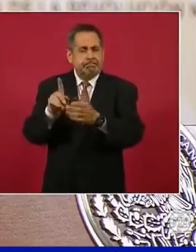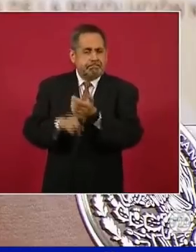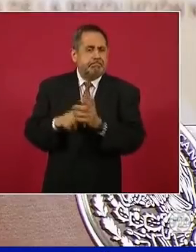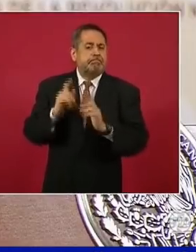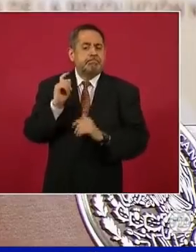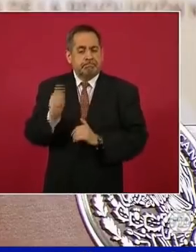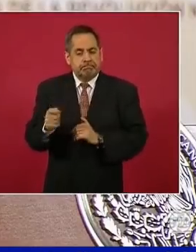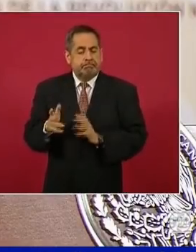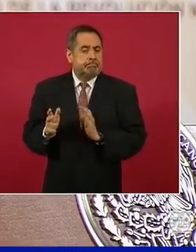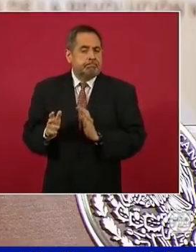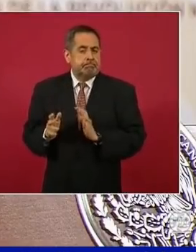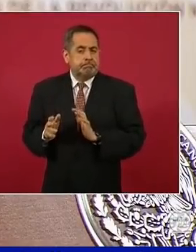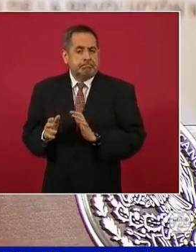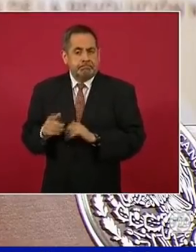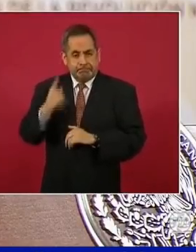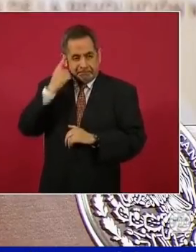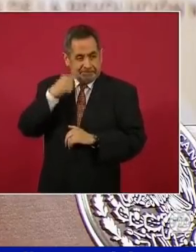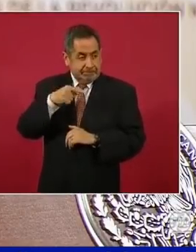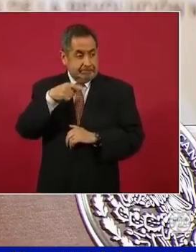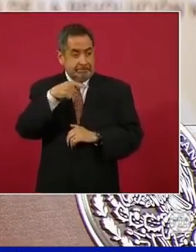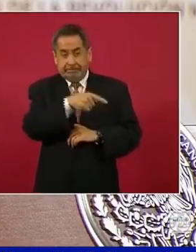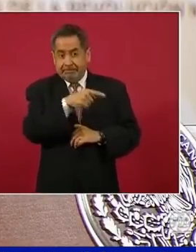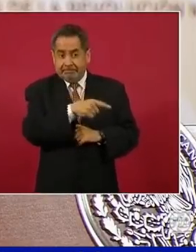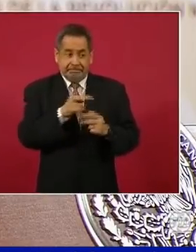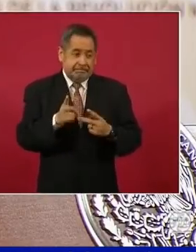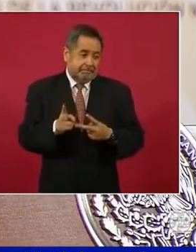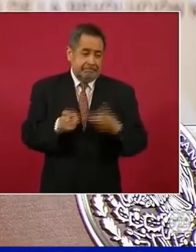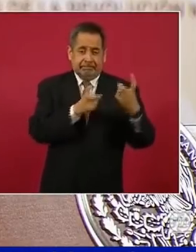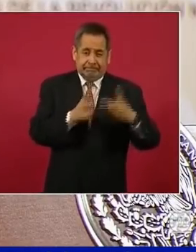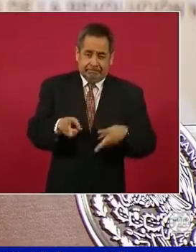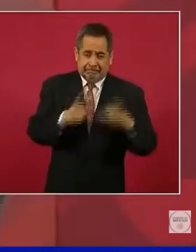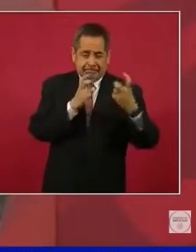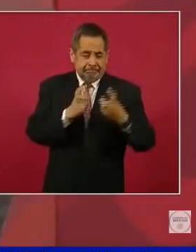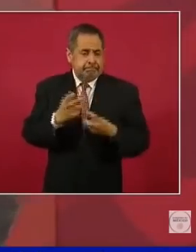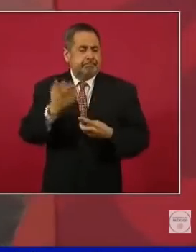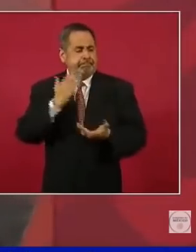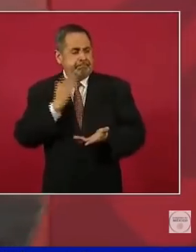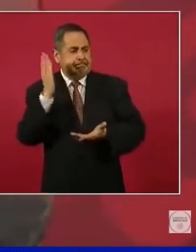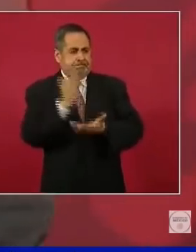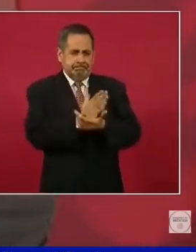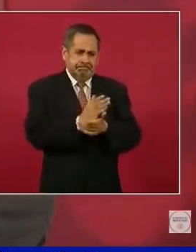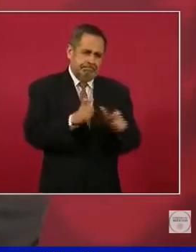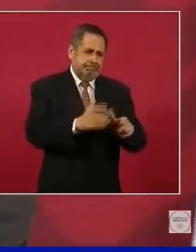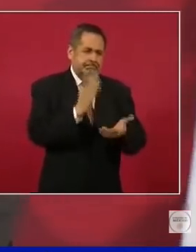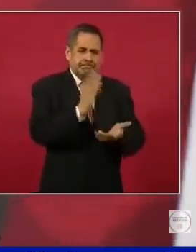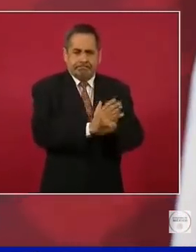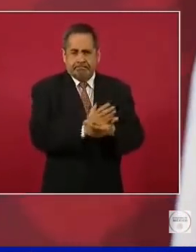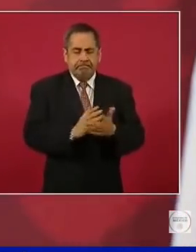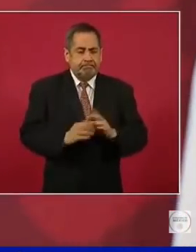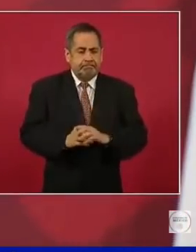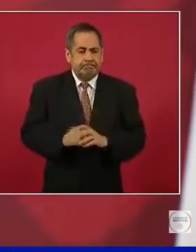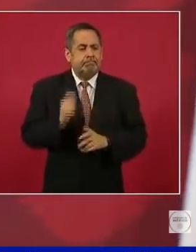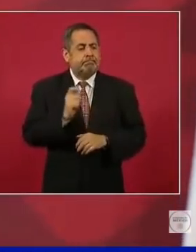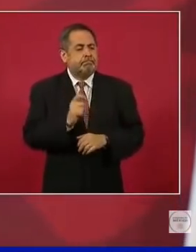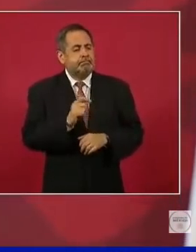a los que se dedicaban a saquear, a robar. Es cero